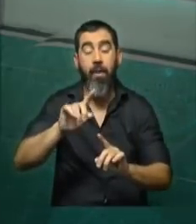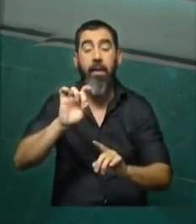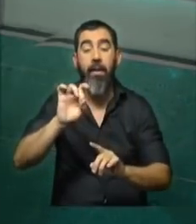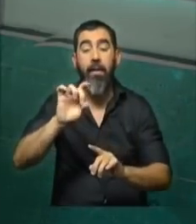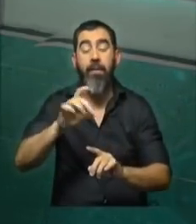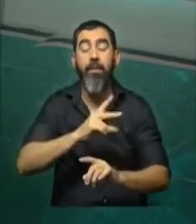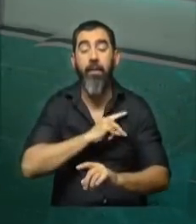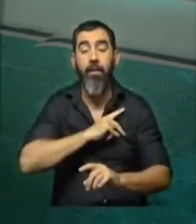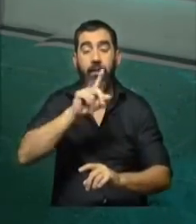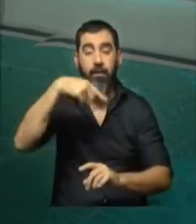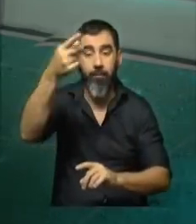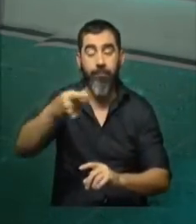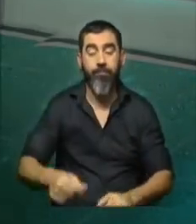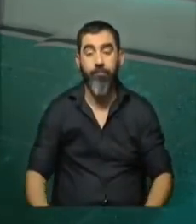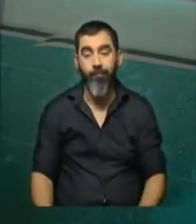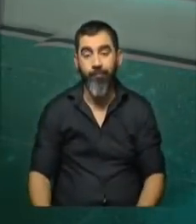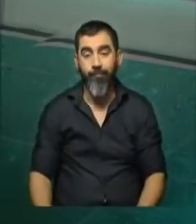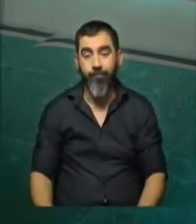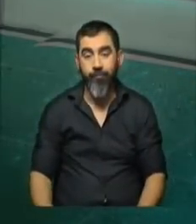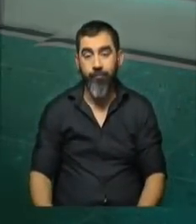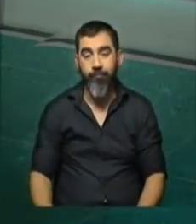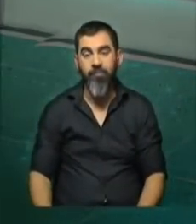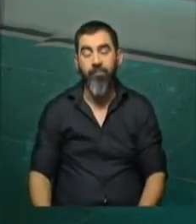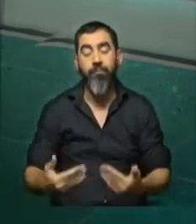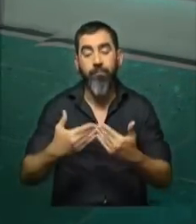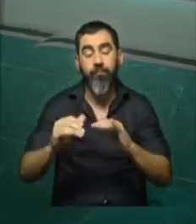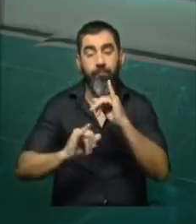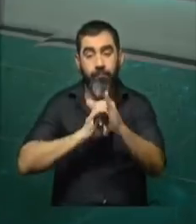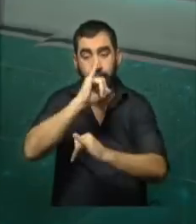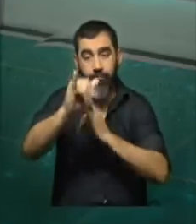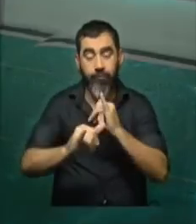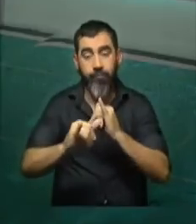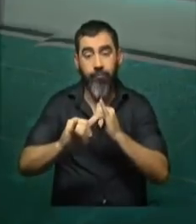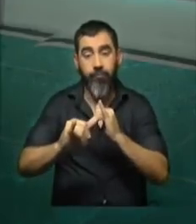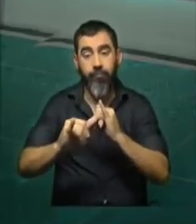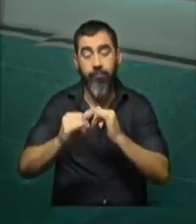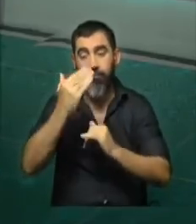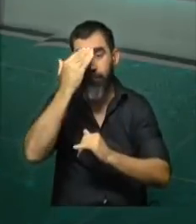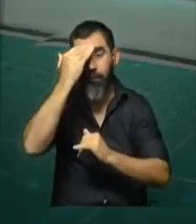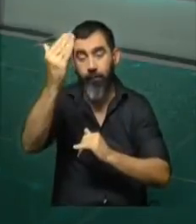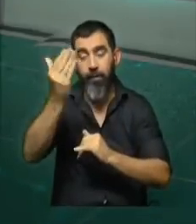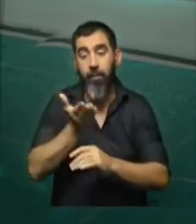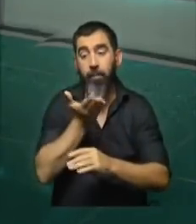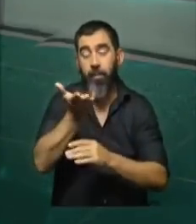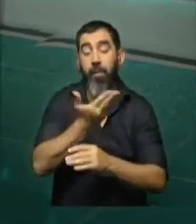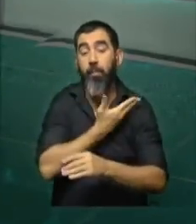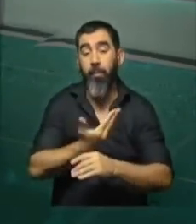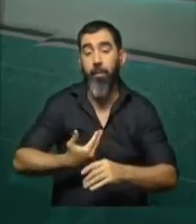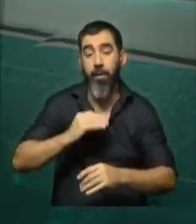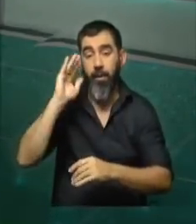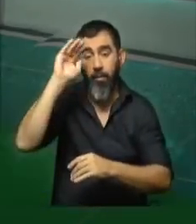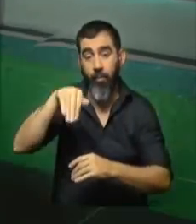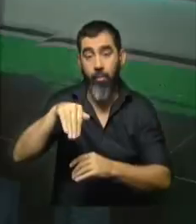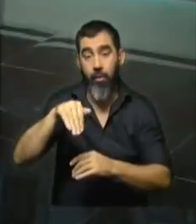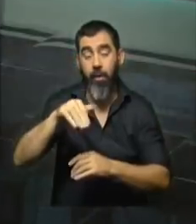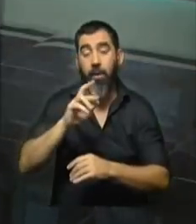15 de diciembre. Vamos a comenzar el desarrollo de la información porque la bancada del Frente Amplio pidió al presidente de la República